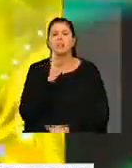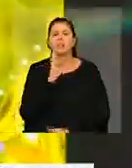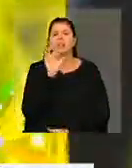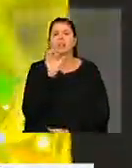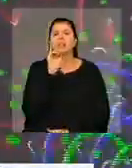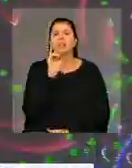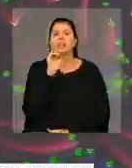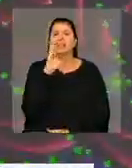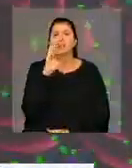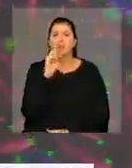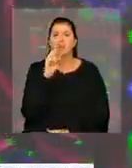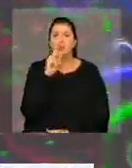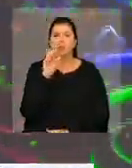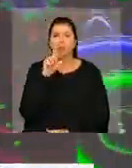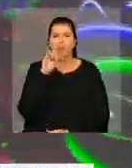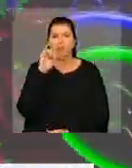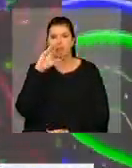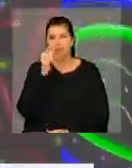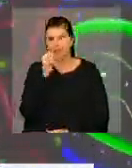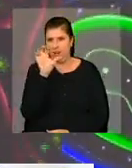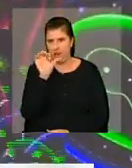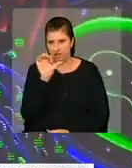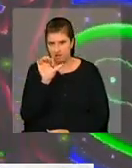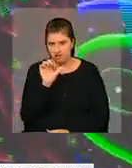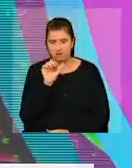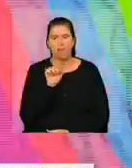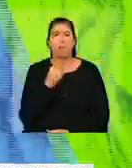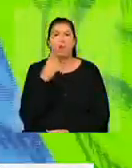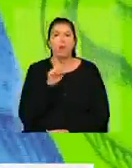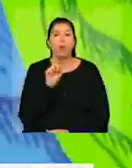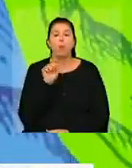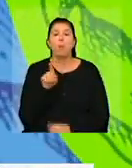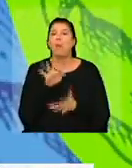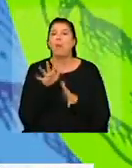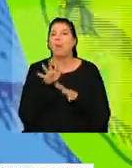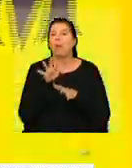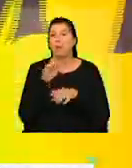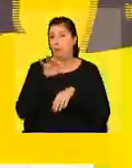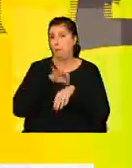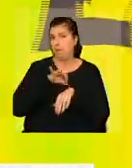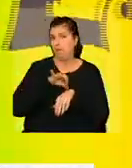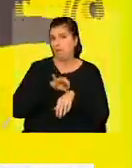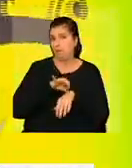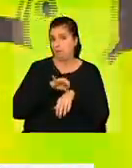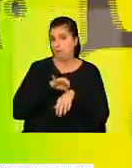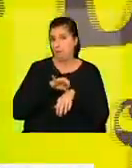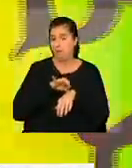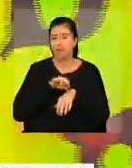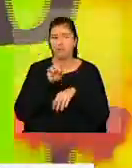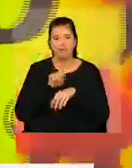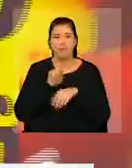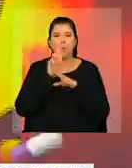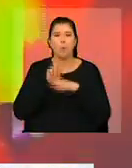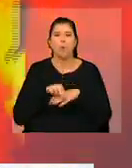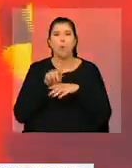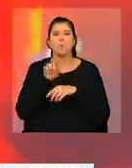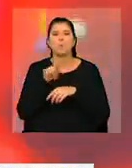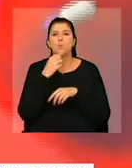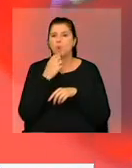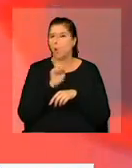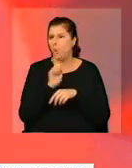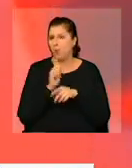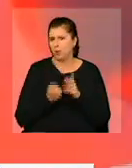en el fondo, te digo, Mariano. Pero vamos a hablar de este tema, pero antes aclarar que el uso de sustancias psicodélicas con fines medicinales no es